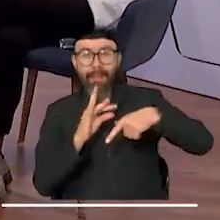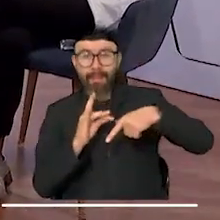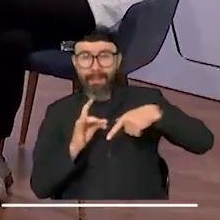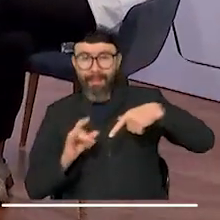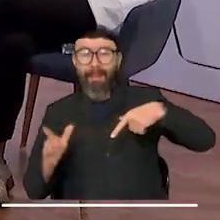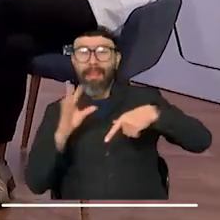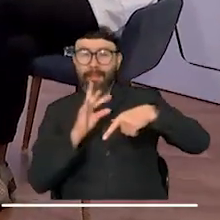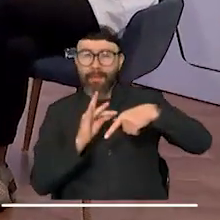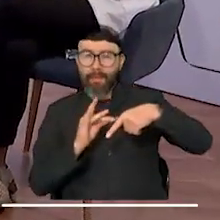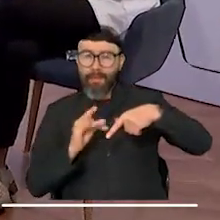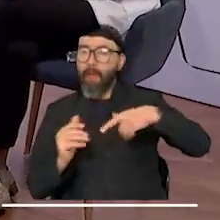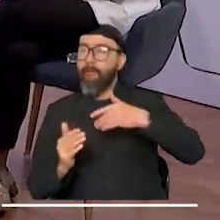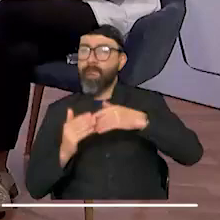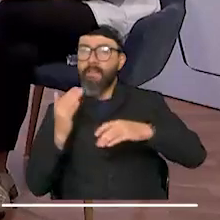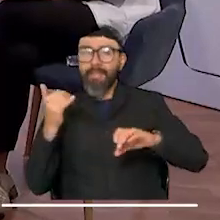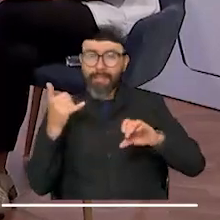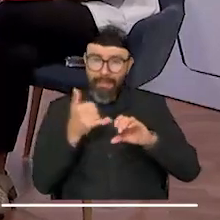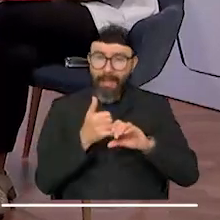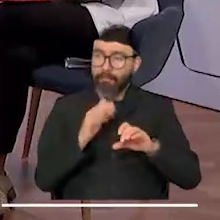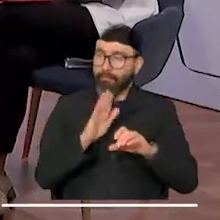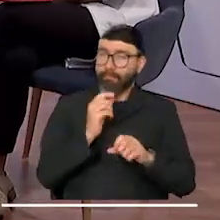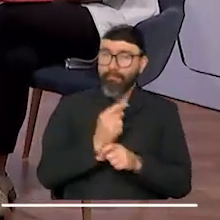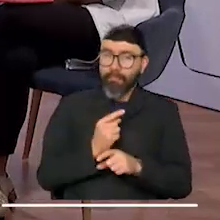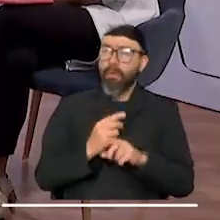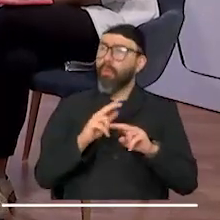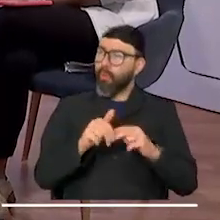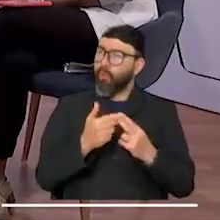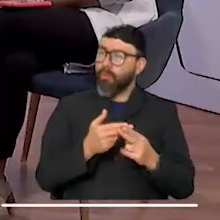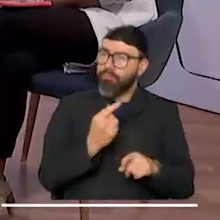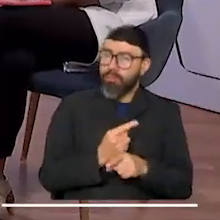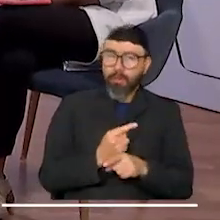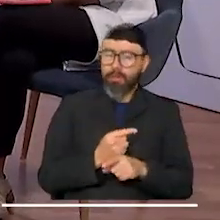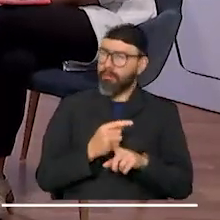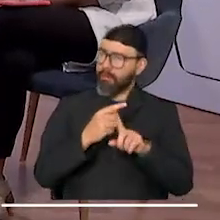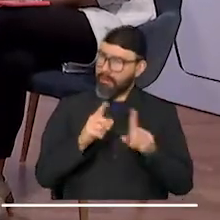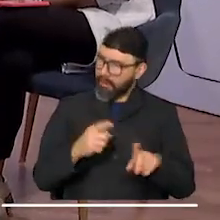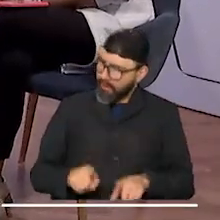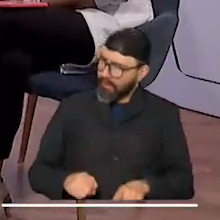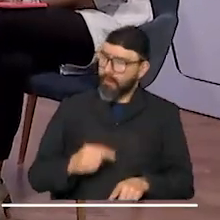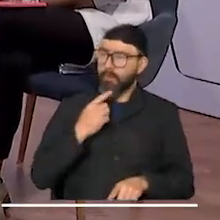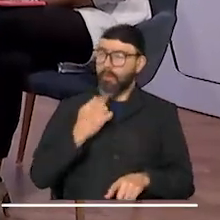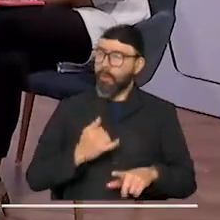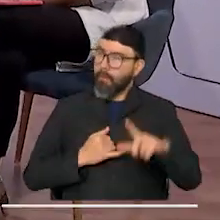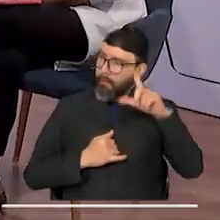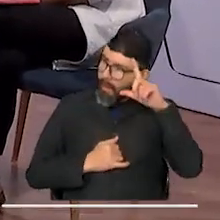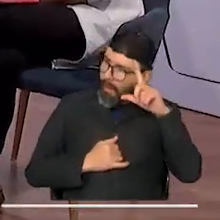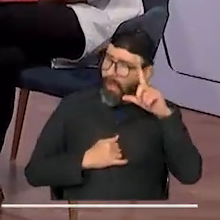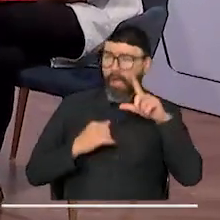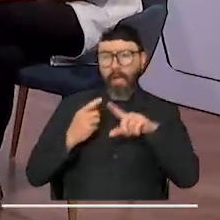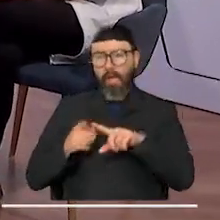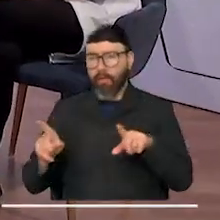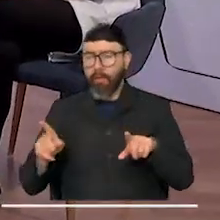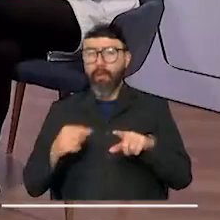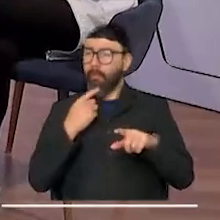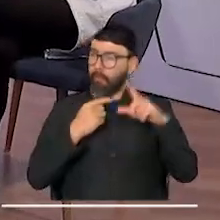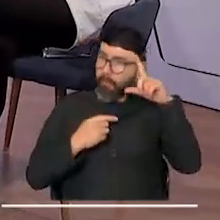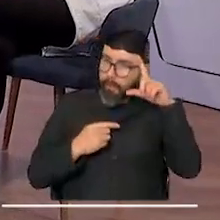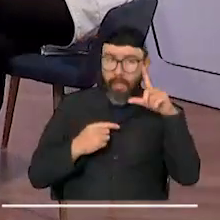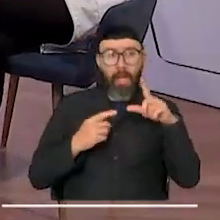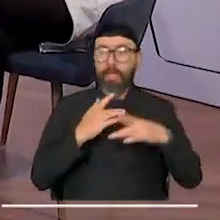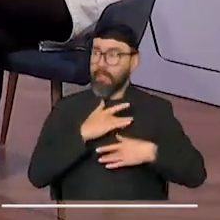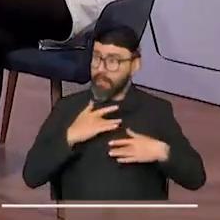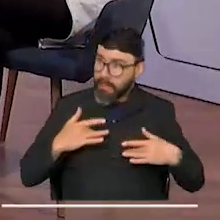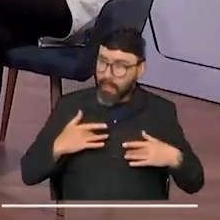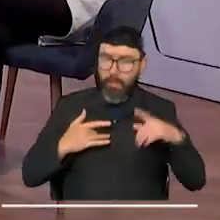televidentes a entender la diferentes características por ejemplo de una vagina cuando una vagina es sana cuando una vagina